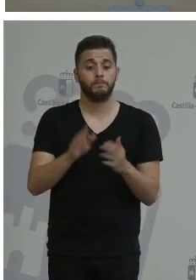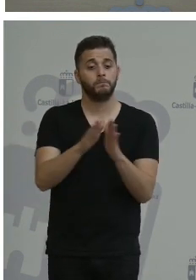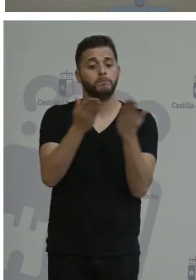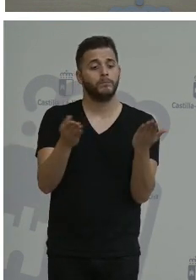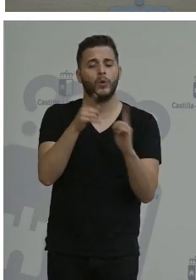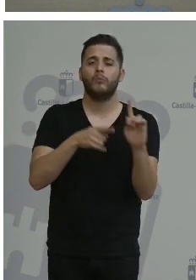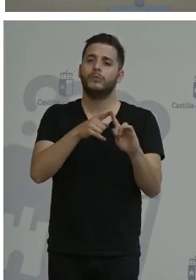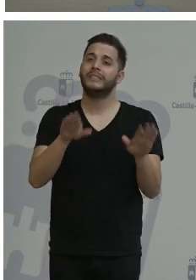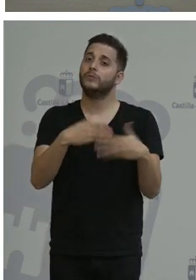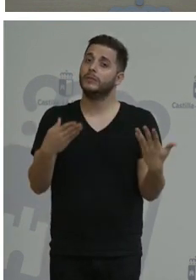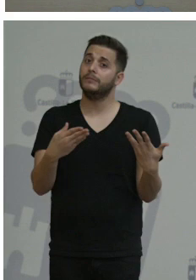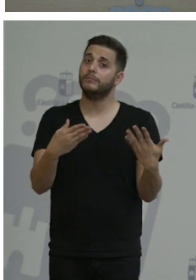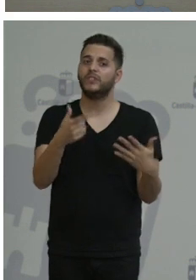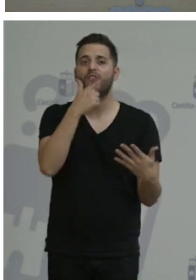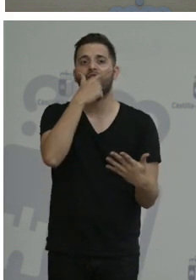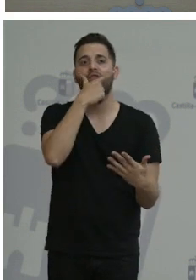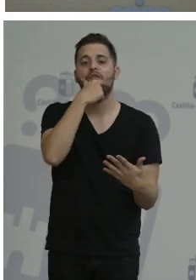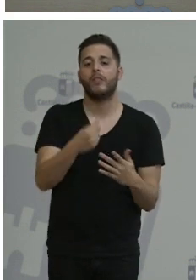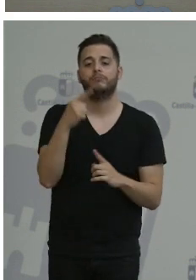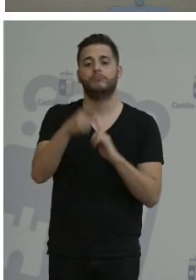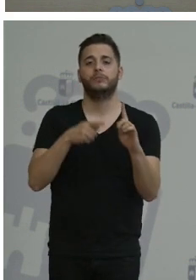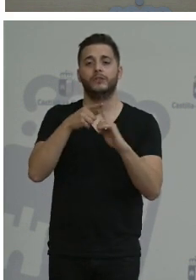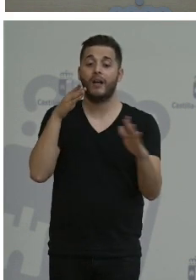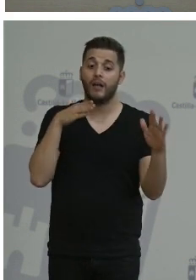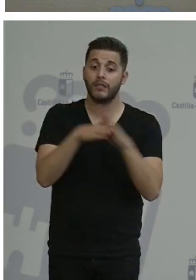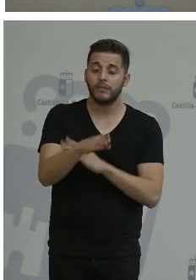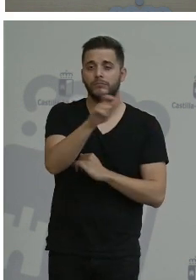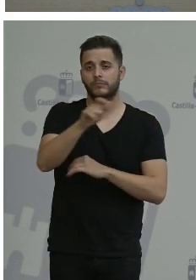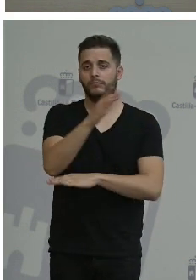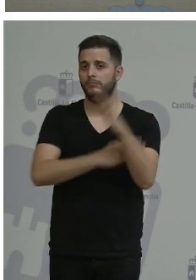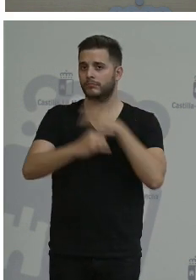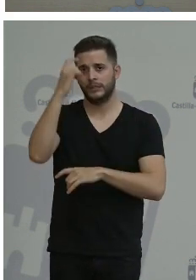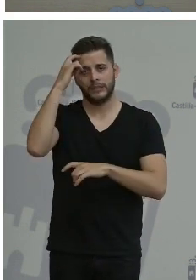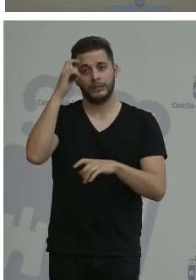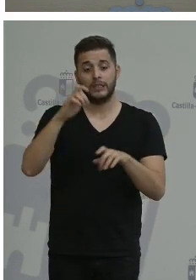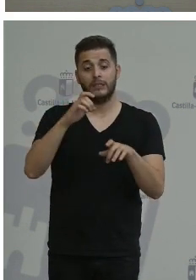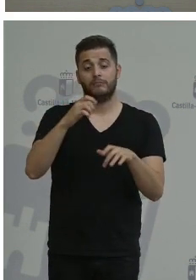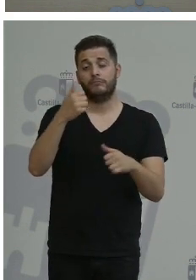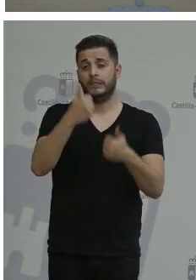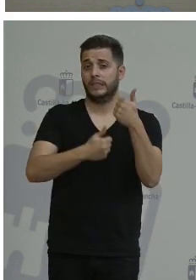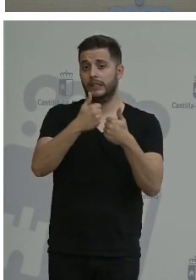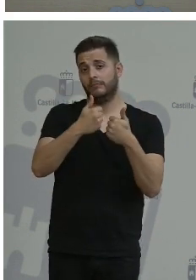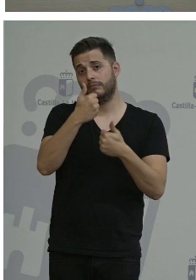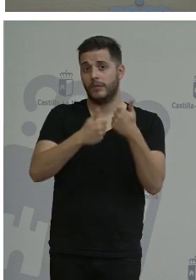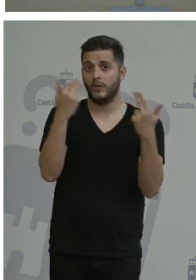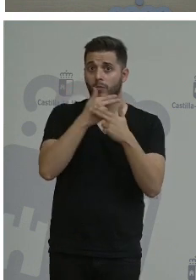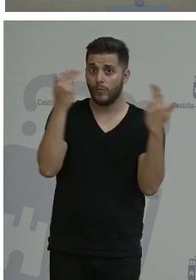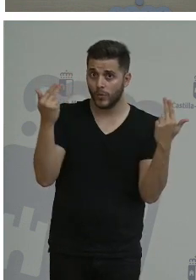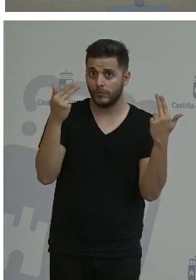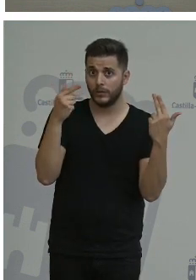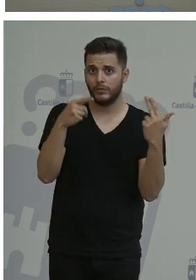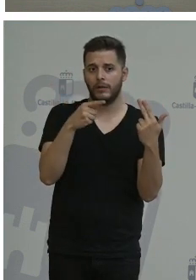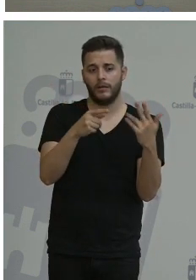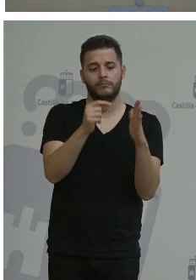respuestas que faciliten el acceso de las personas con discapacidad intelectual al empleo público, respetando, por supuesto, los principios de